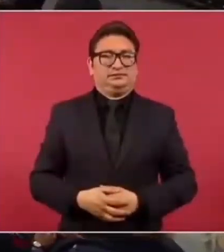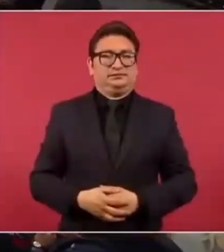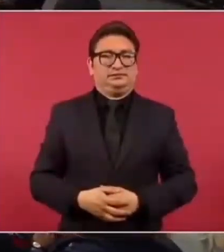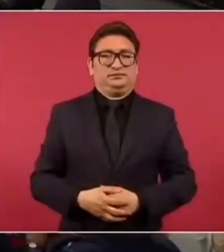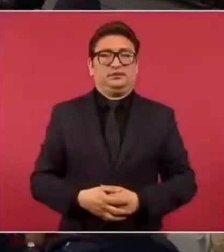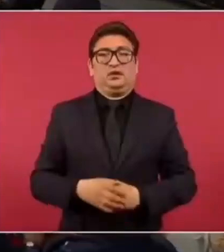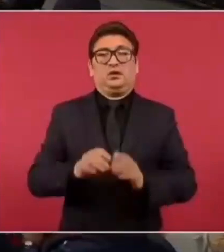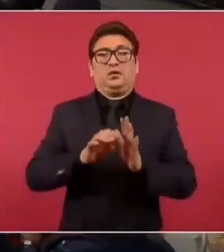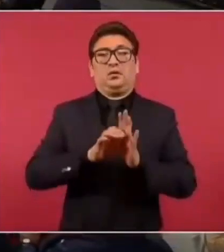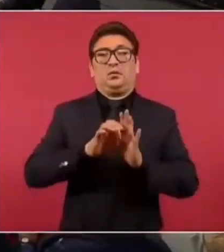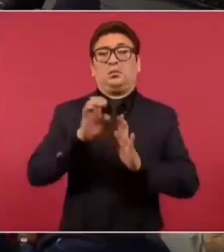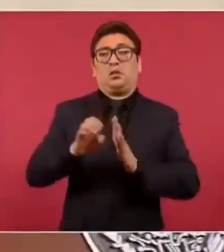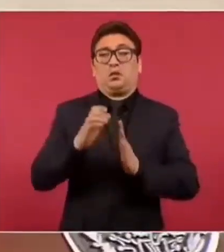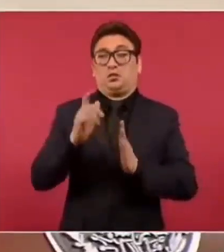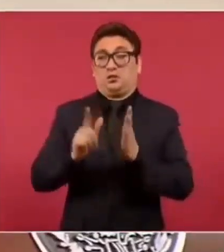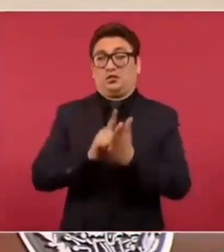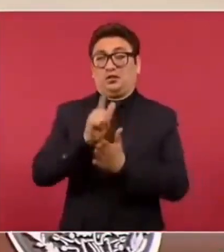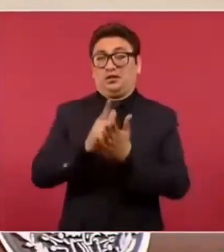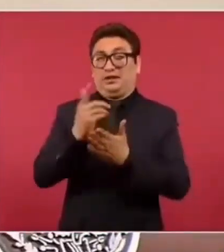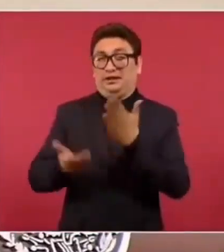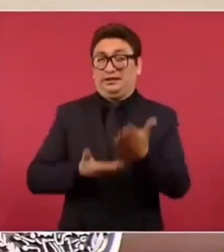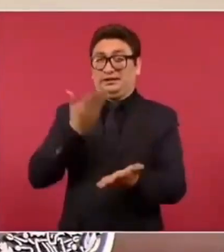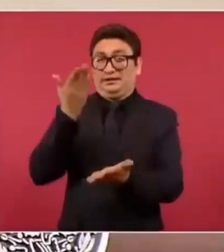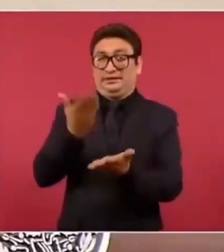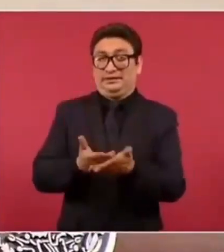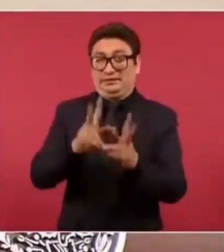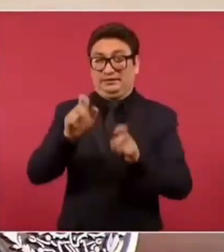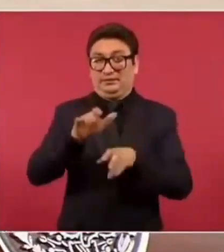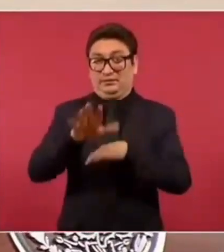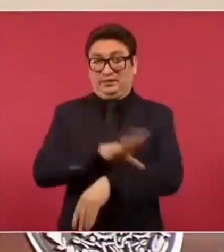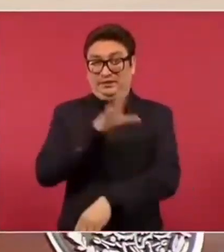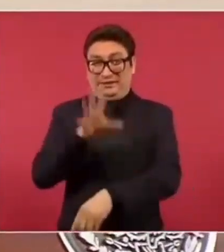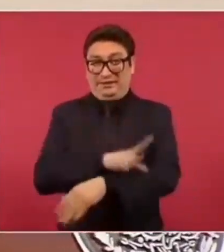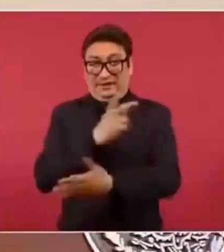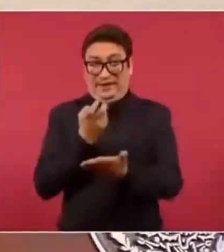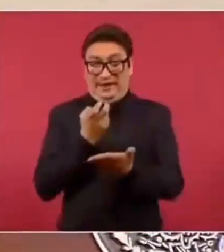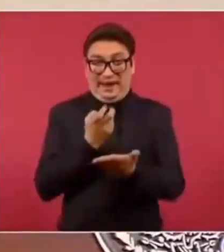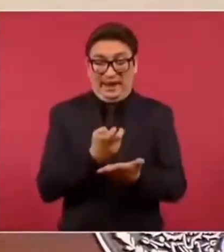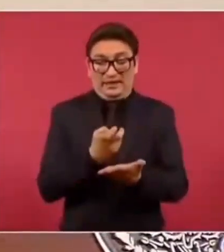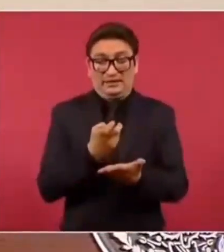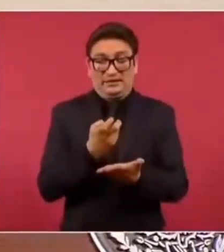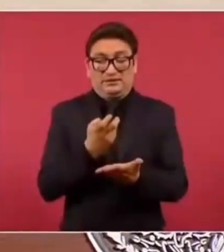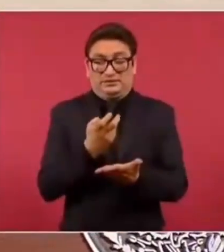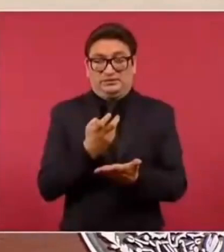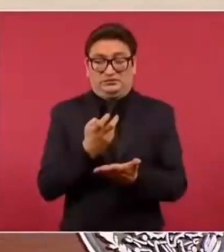la reforma constitucional, la ley en materia energética, va de acuerdo,